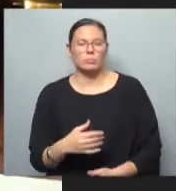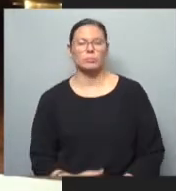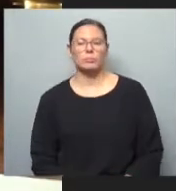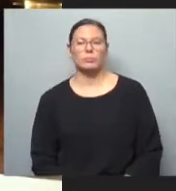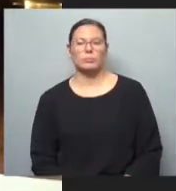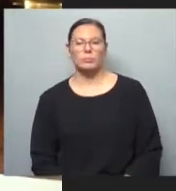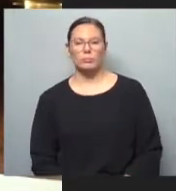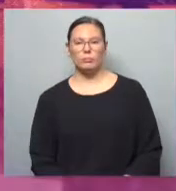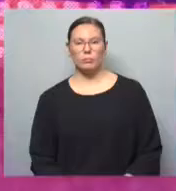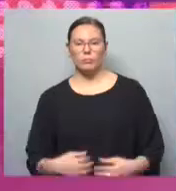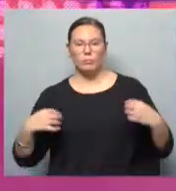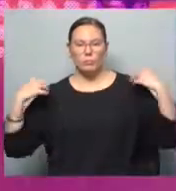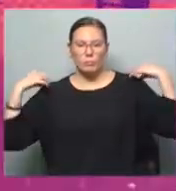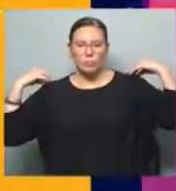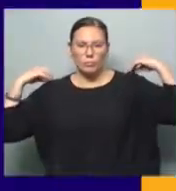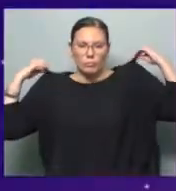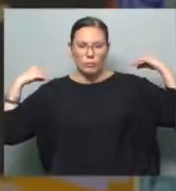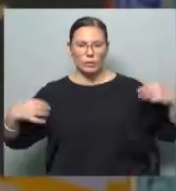Por favor.